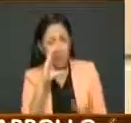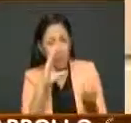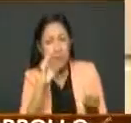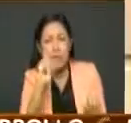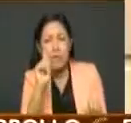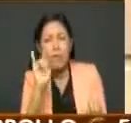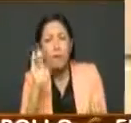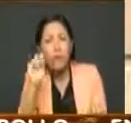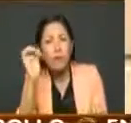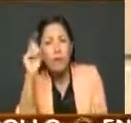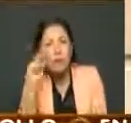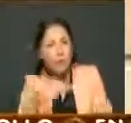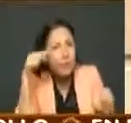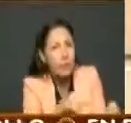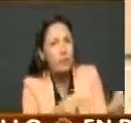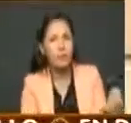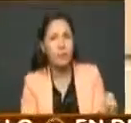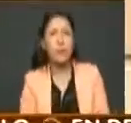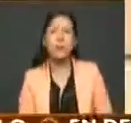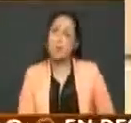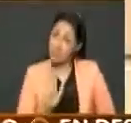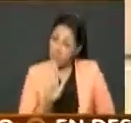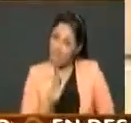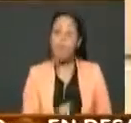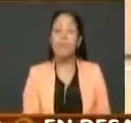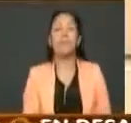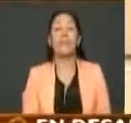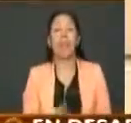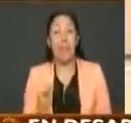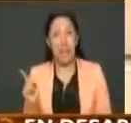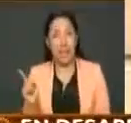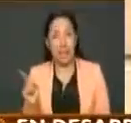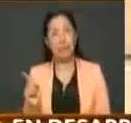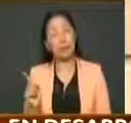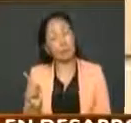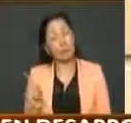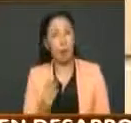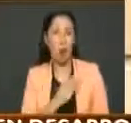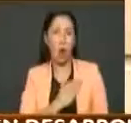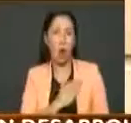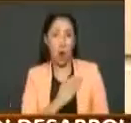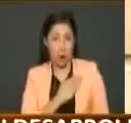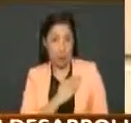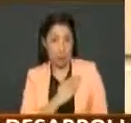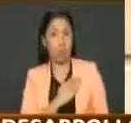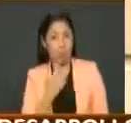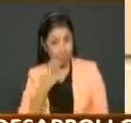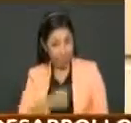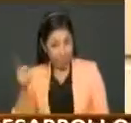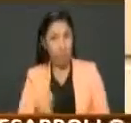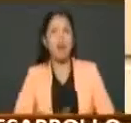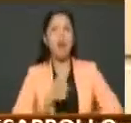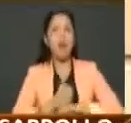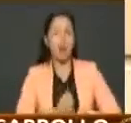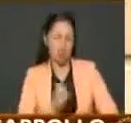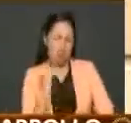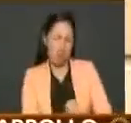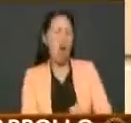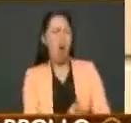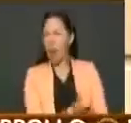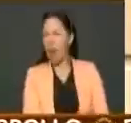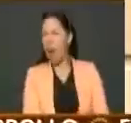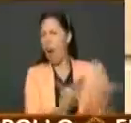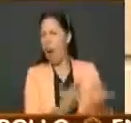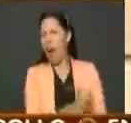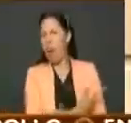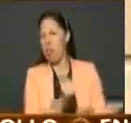Pero hay más. Entre quienes le otorgó una licencia a Álvaro Uribe en esas épocas de la aeronáutica